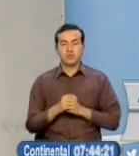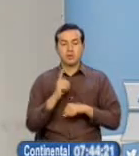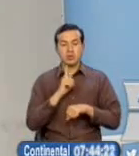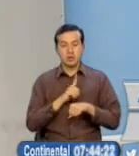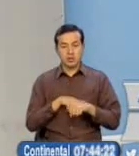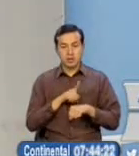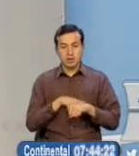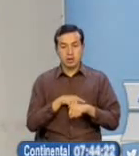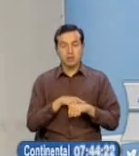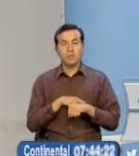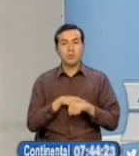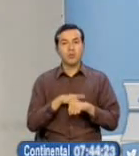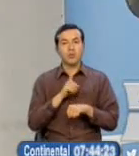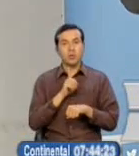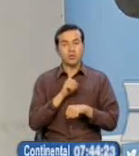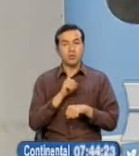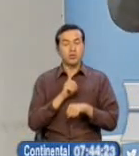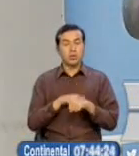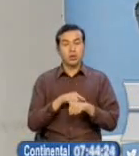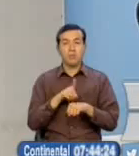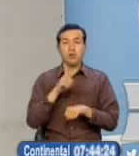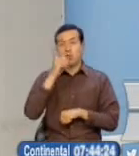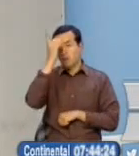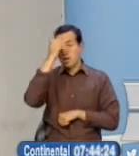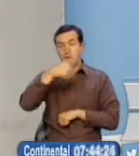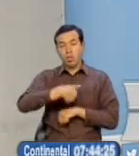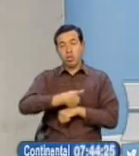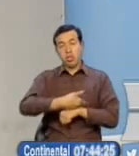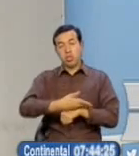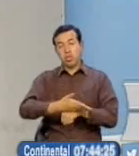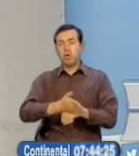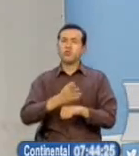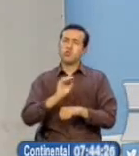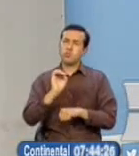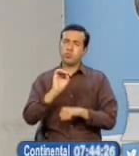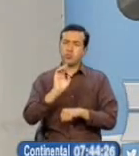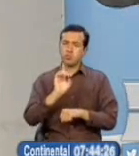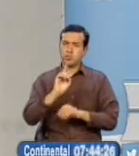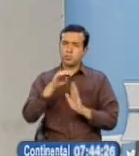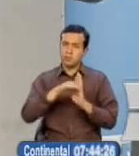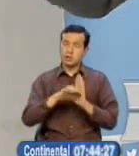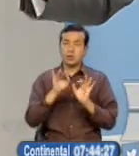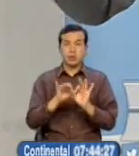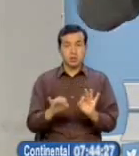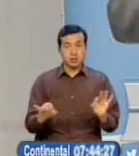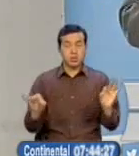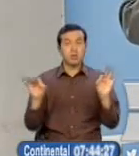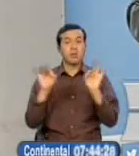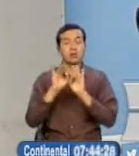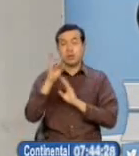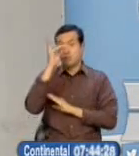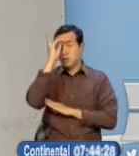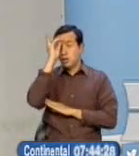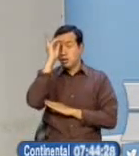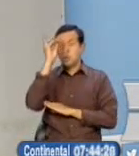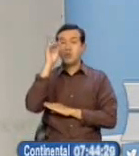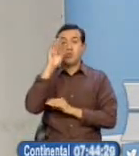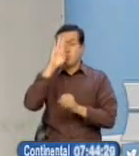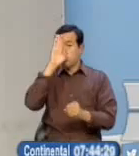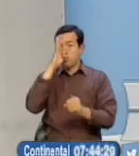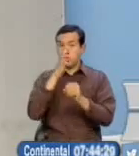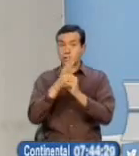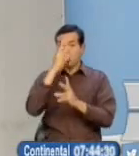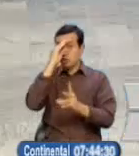tiempo dedicado a las tareas. Segundo, es fundamental que la tarea esté asociada a los objetivos